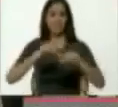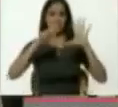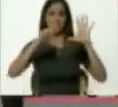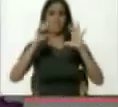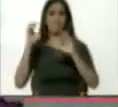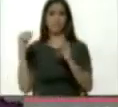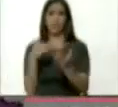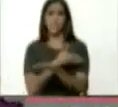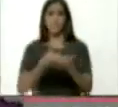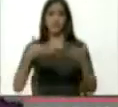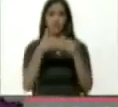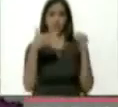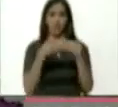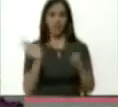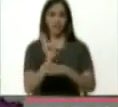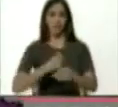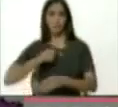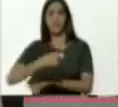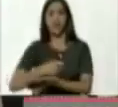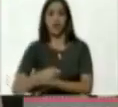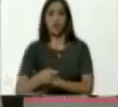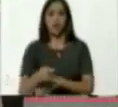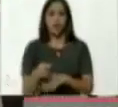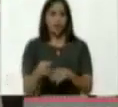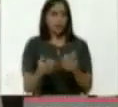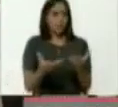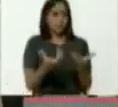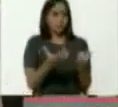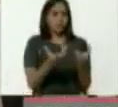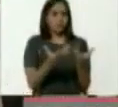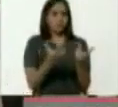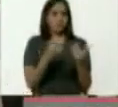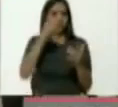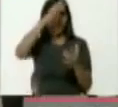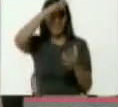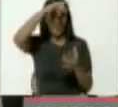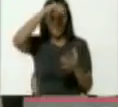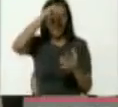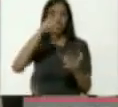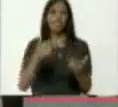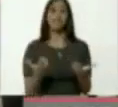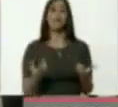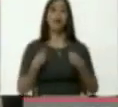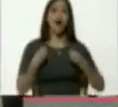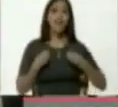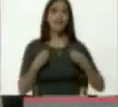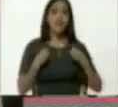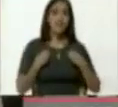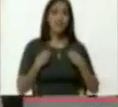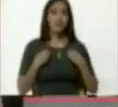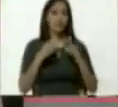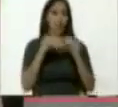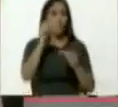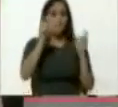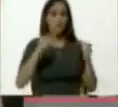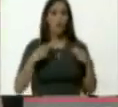Tranquilito. Rapidito. Sí, se está quemando el Amazonas, que va a ser la garantía de la supervivencia humana. Ah,